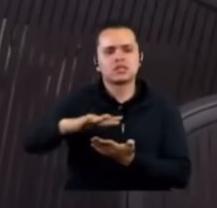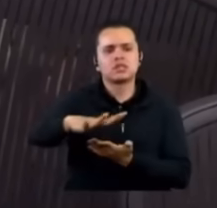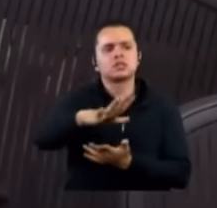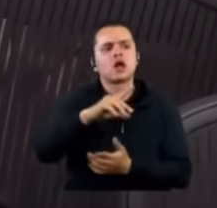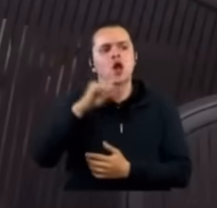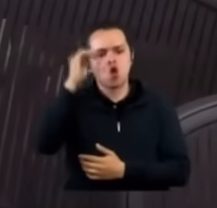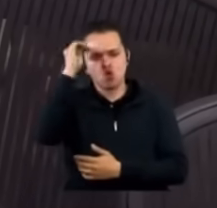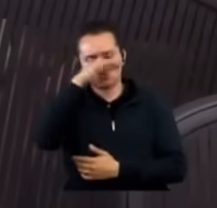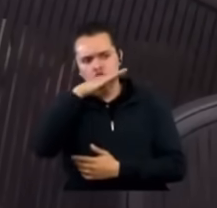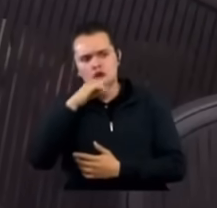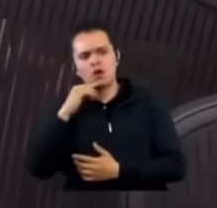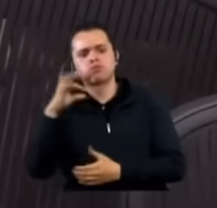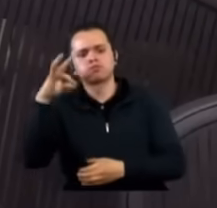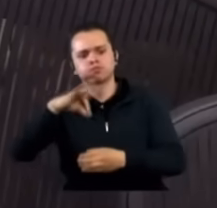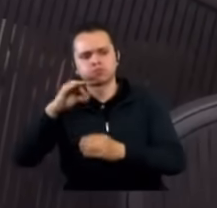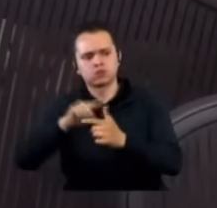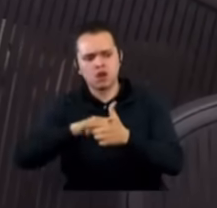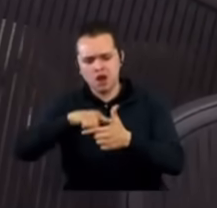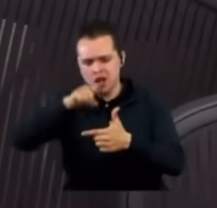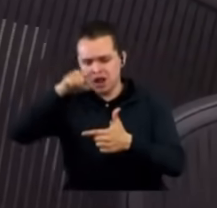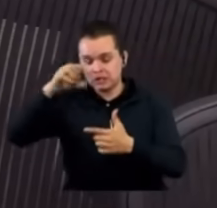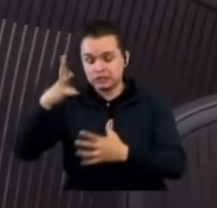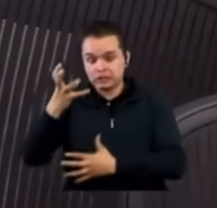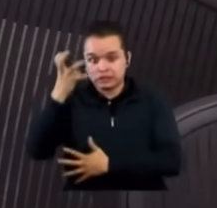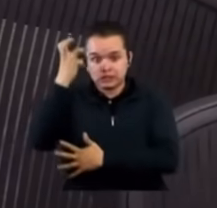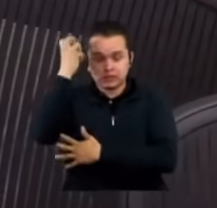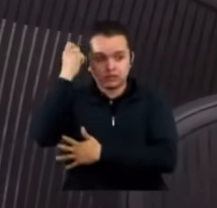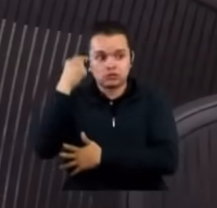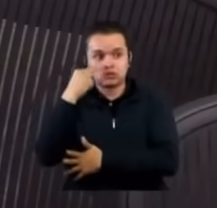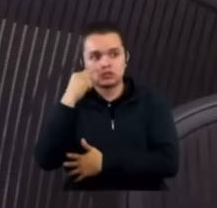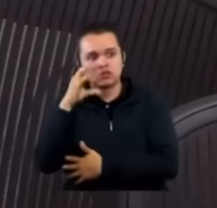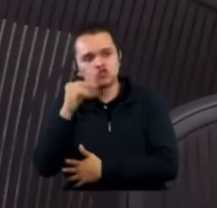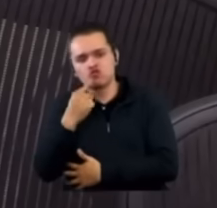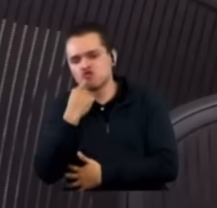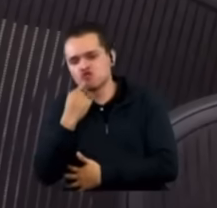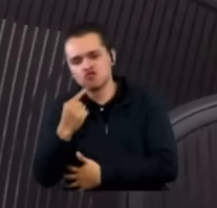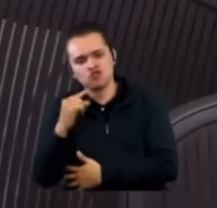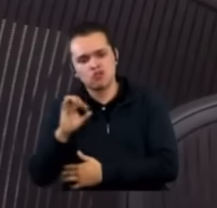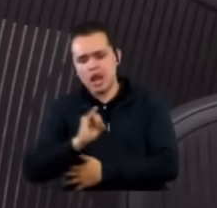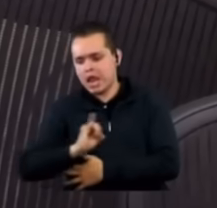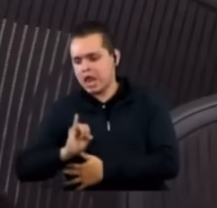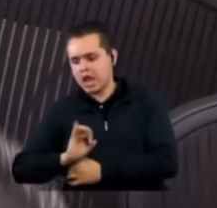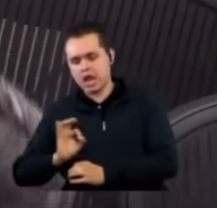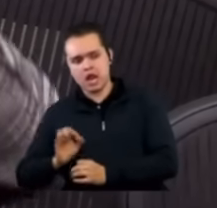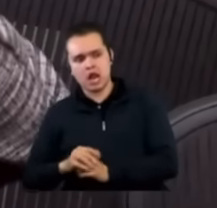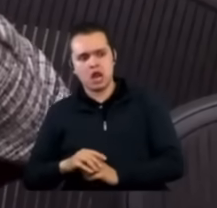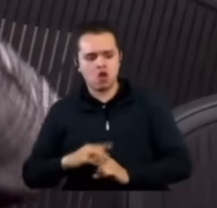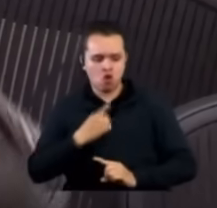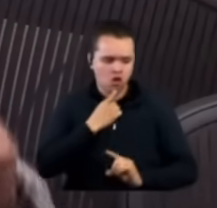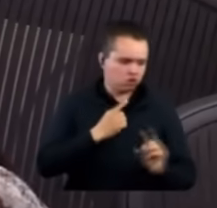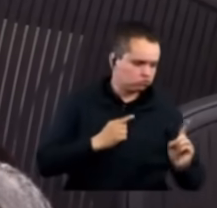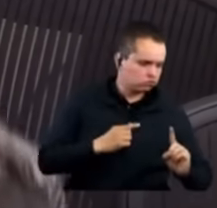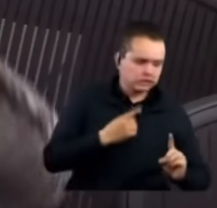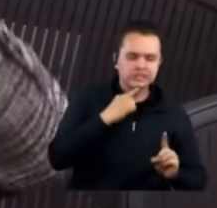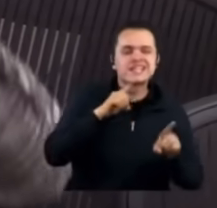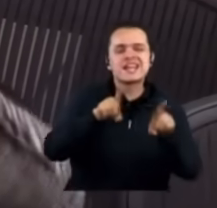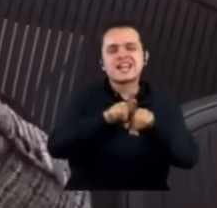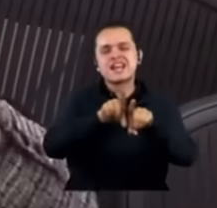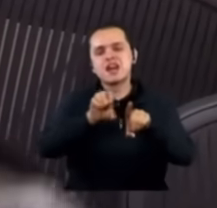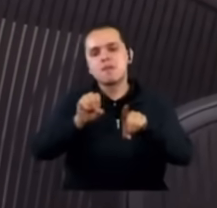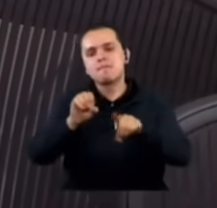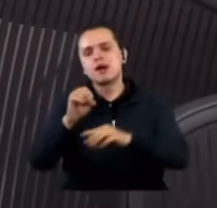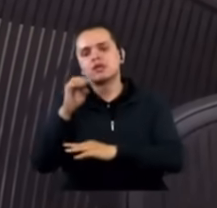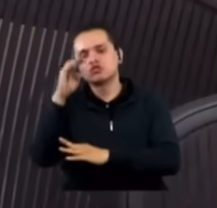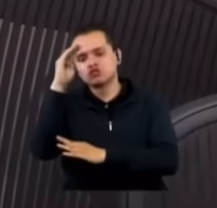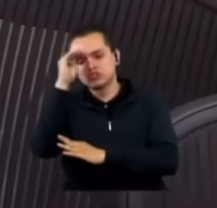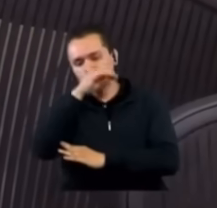Gustavo Petro había sacado una votación histórica. Eso no lo dice la oposición, lo dice el hermano de